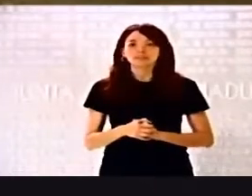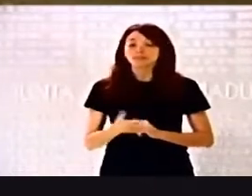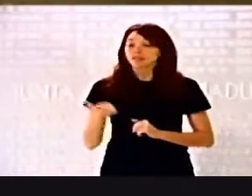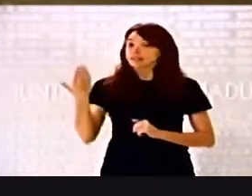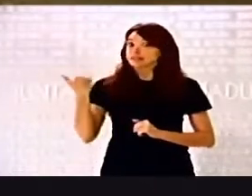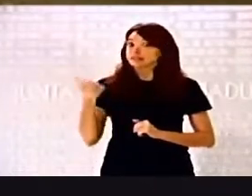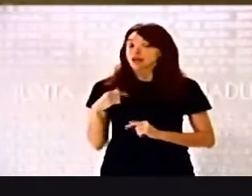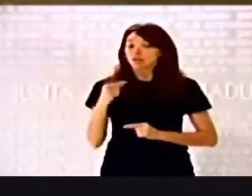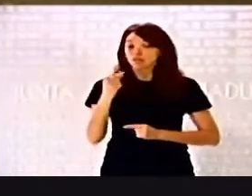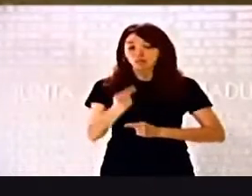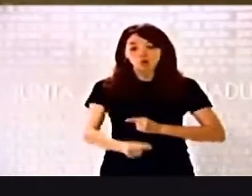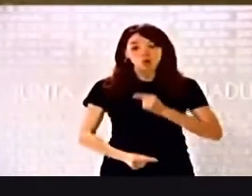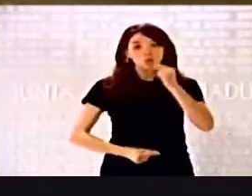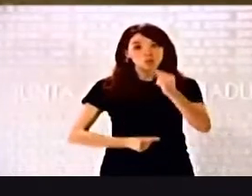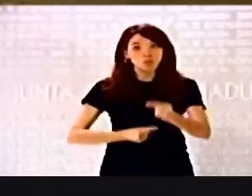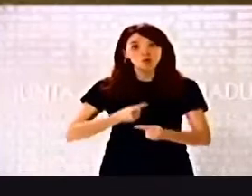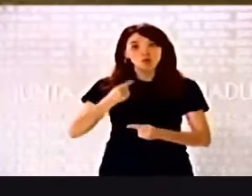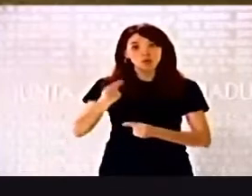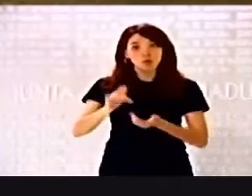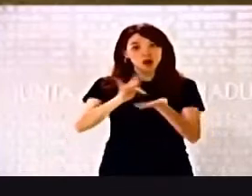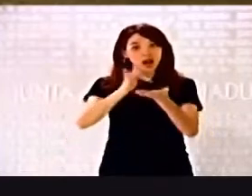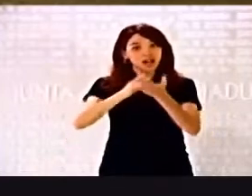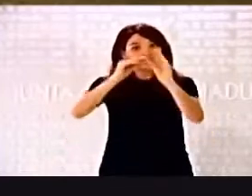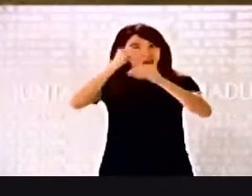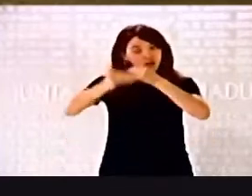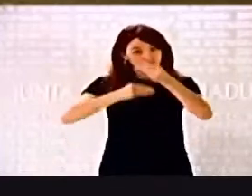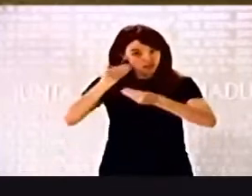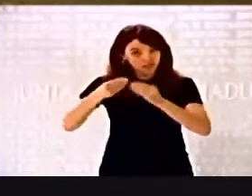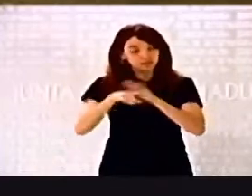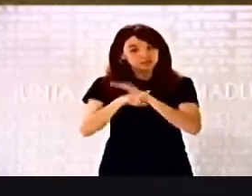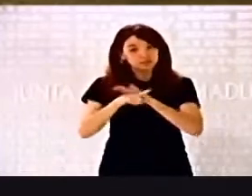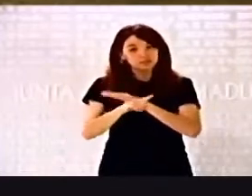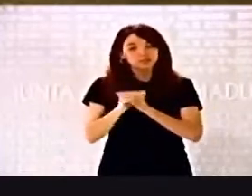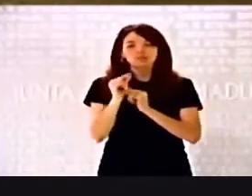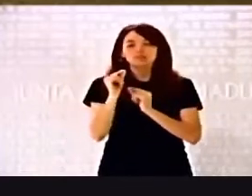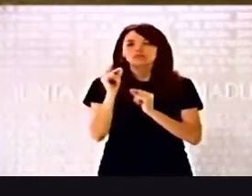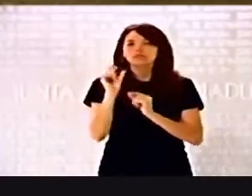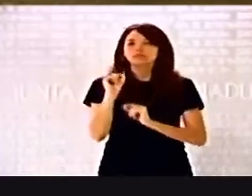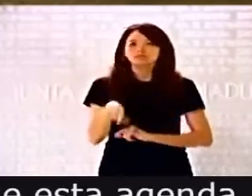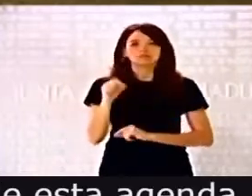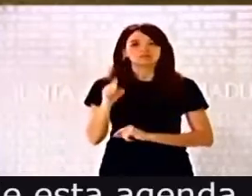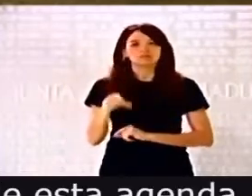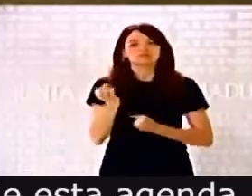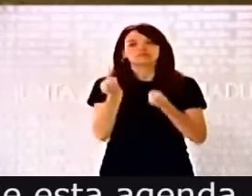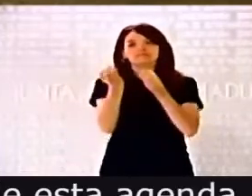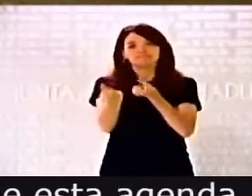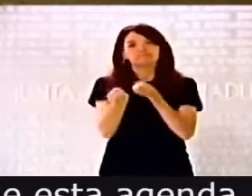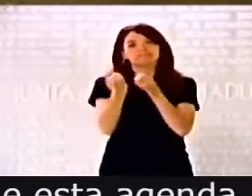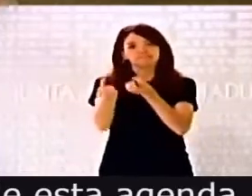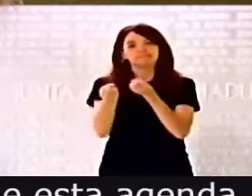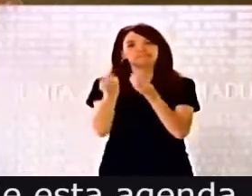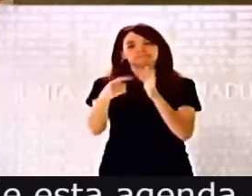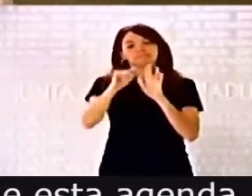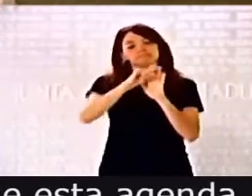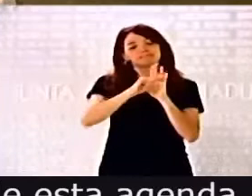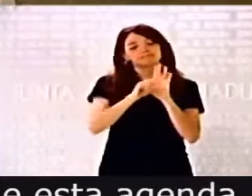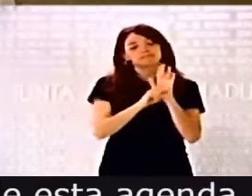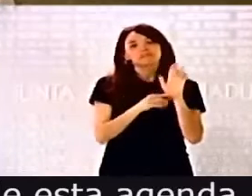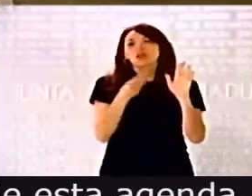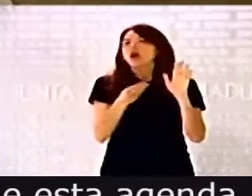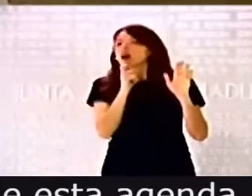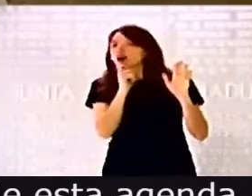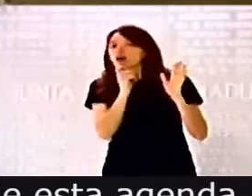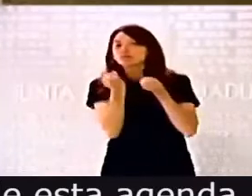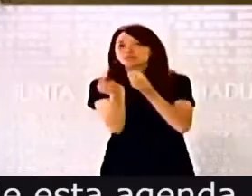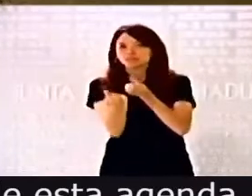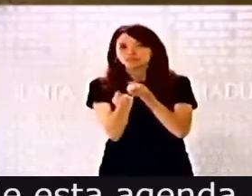ido avanzando en la gestación de esta agenda, iremos informando puntualmente del desarrollo de la misma. Y otro